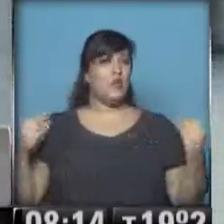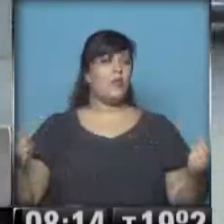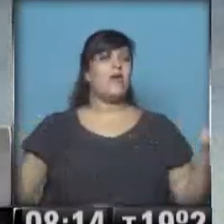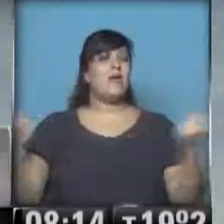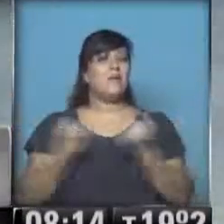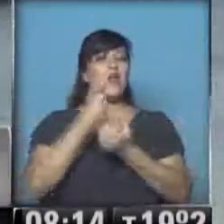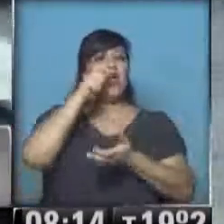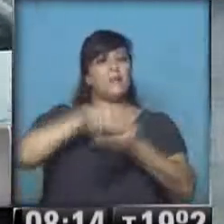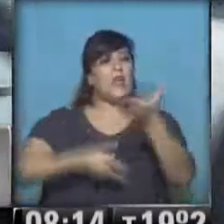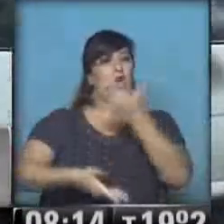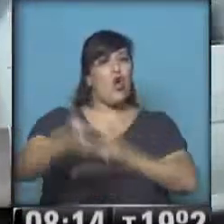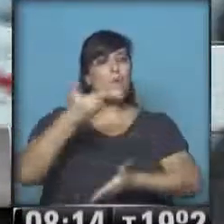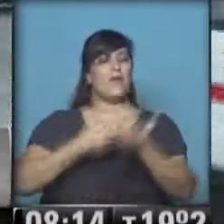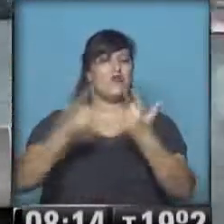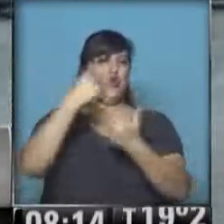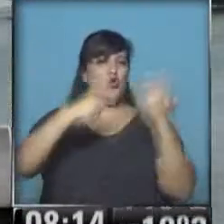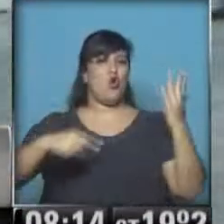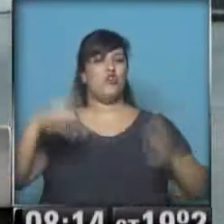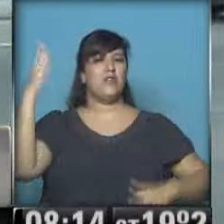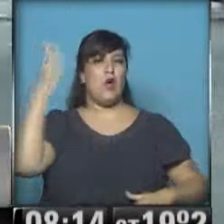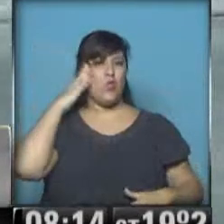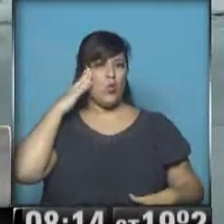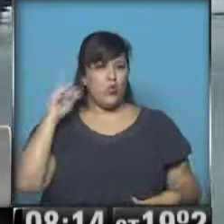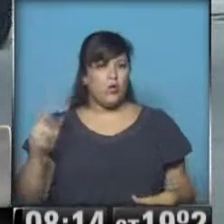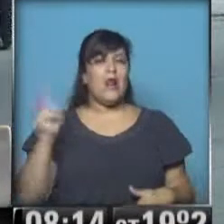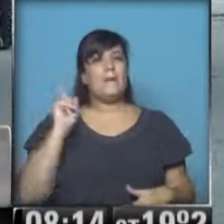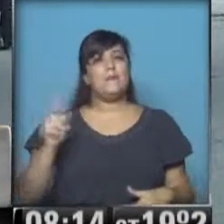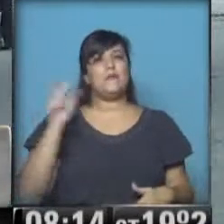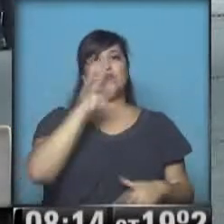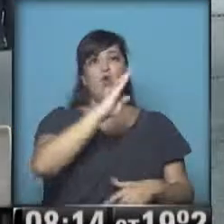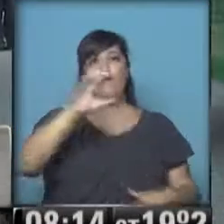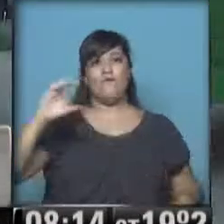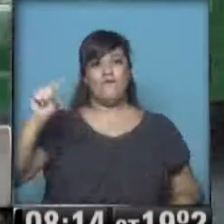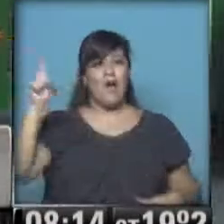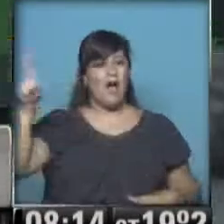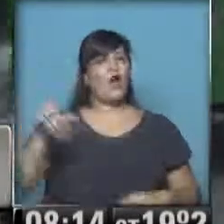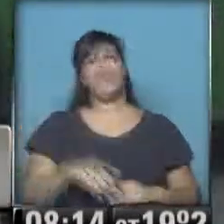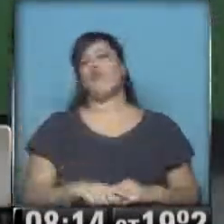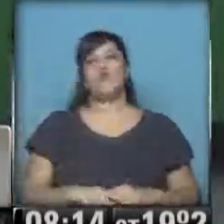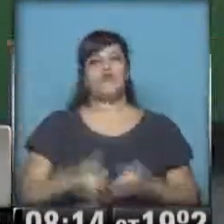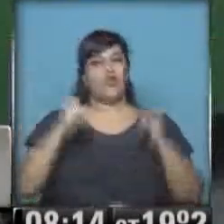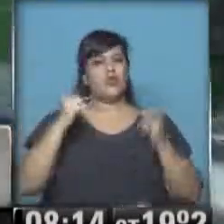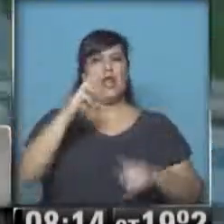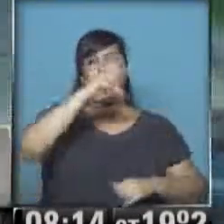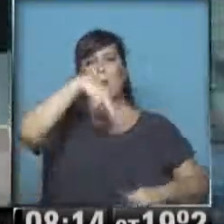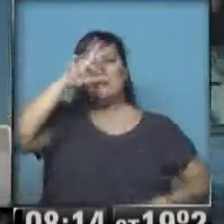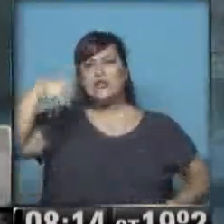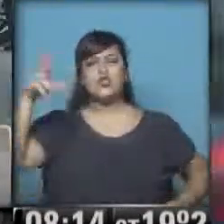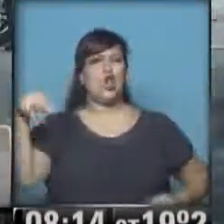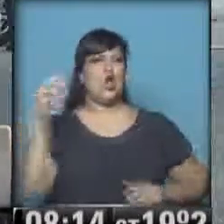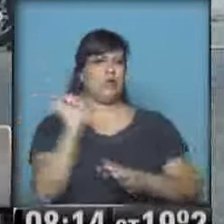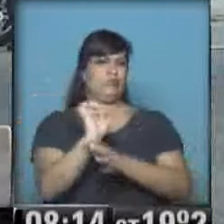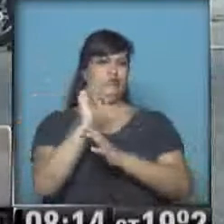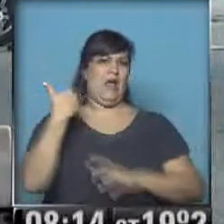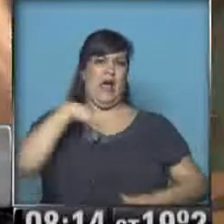justamente son hechos culturales, ¿no? Así como el banco viene ahora con este maravilloso patrimonio de grandes pintores argentinos, de grandes